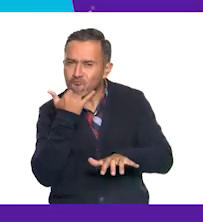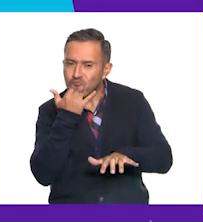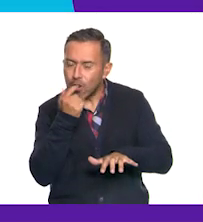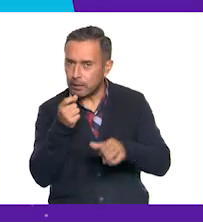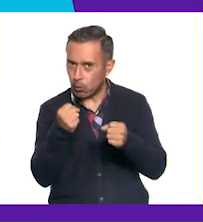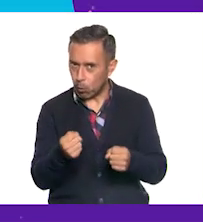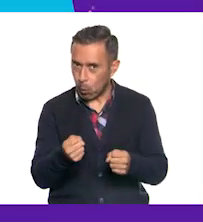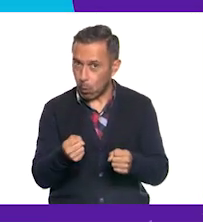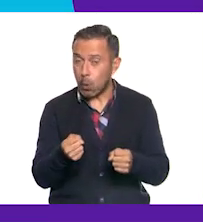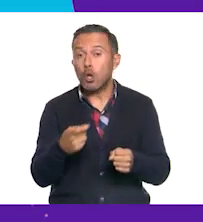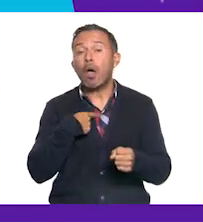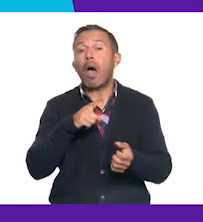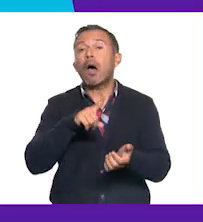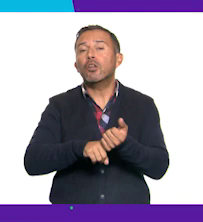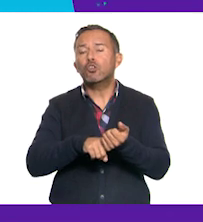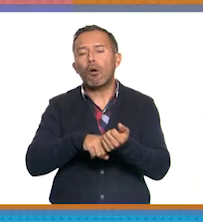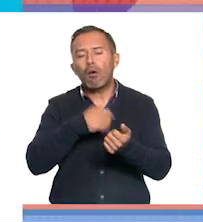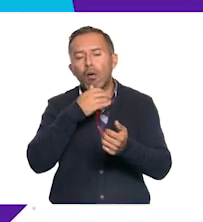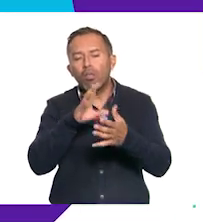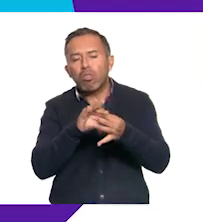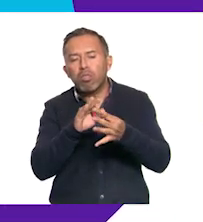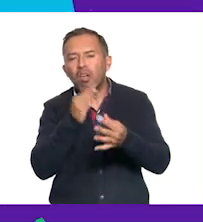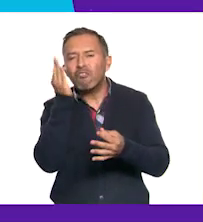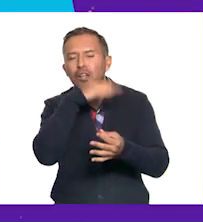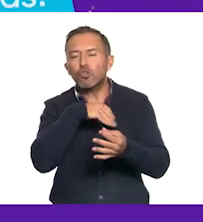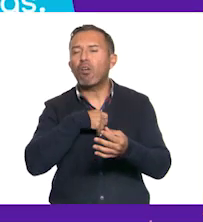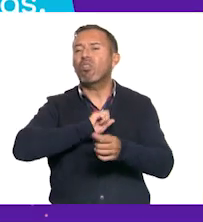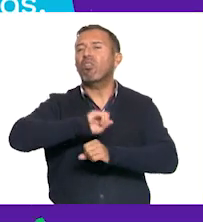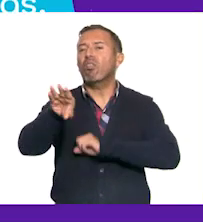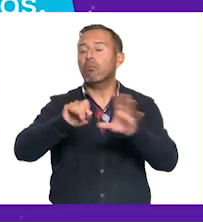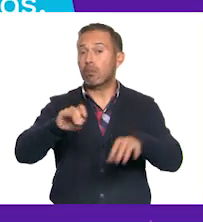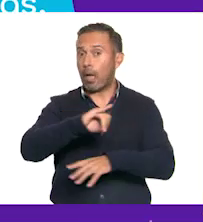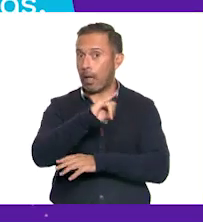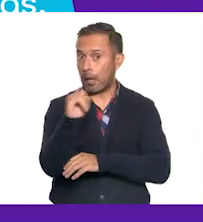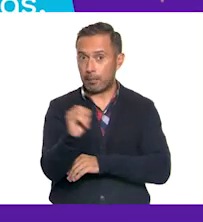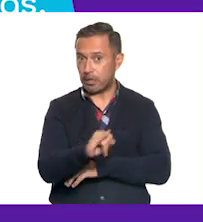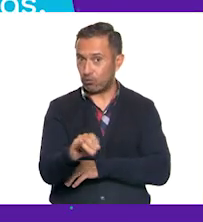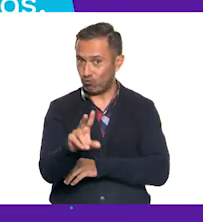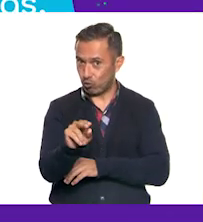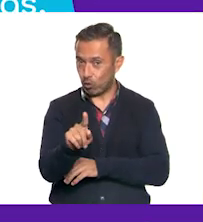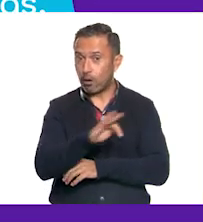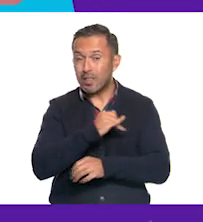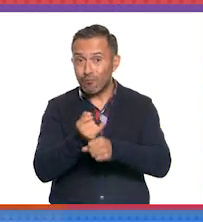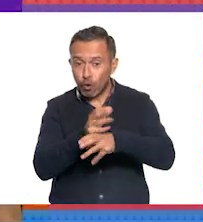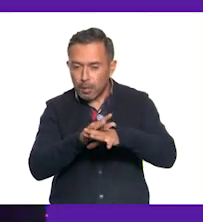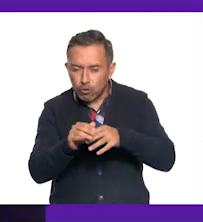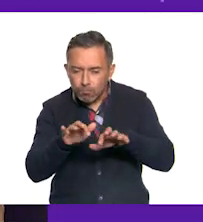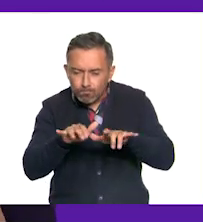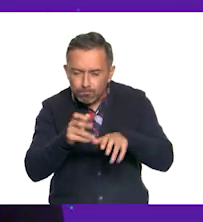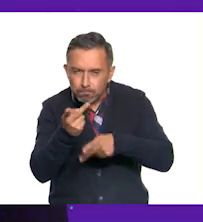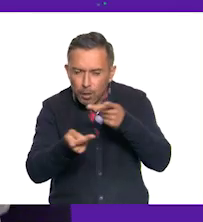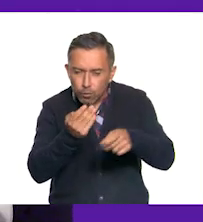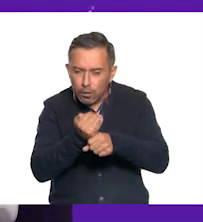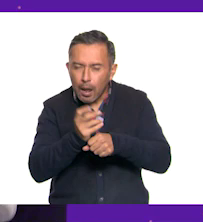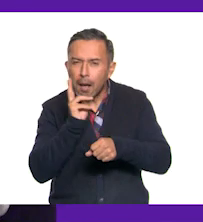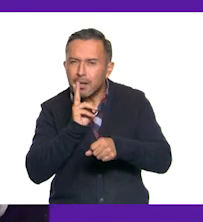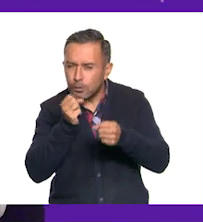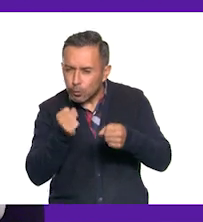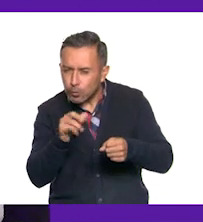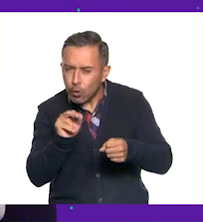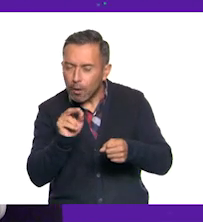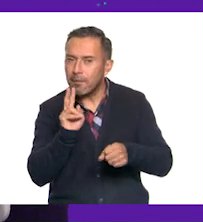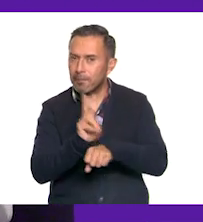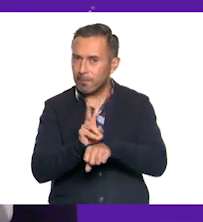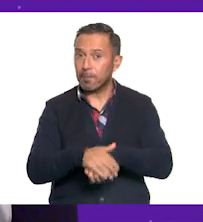Nunca compartas contenidos falsos. Y valida siempre la información que consultas. Esperamos que la información y